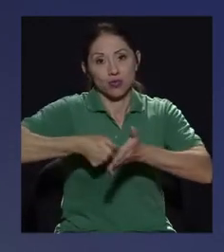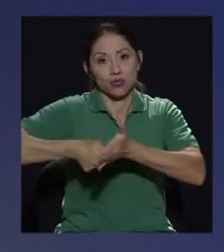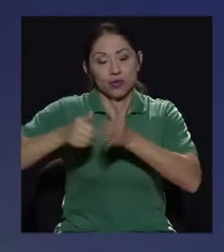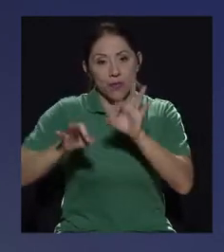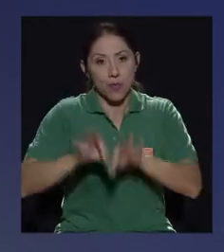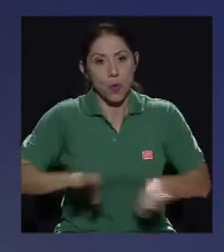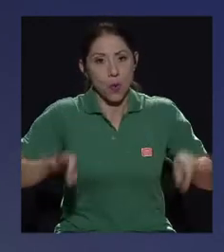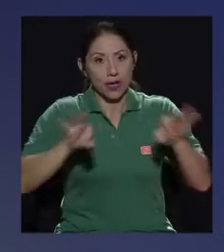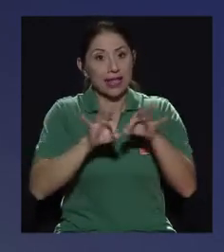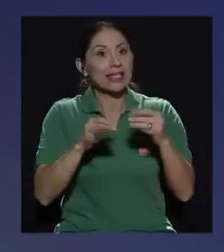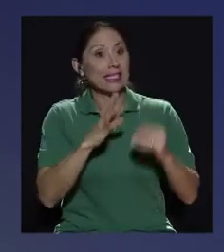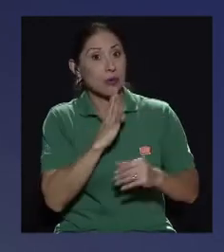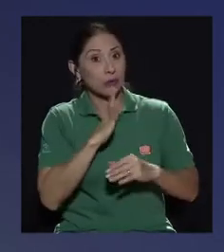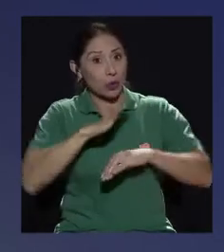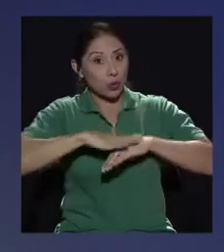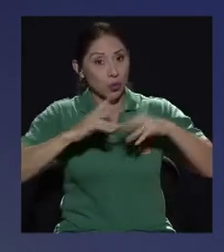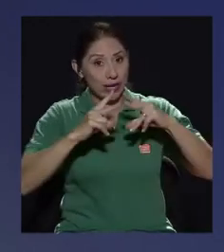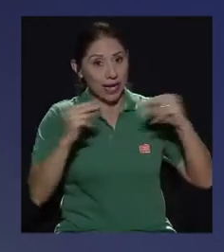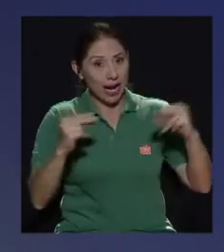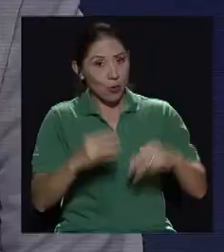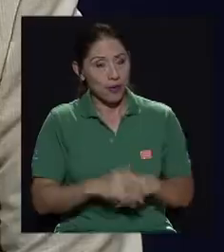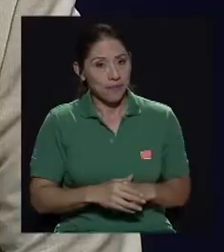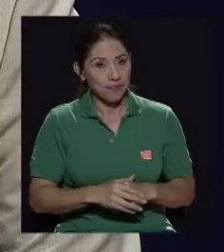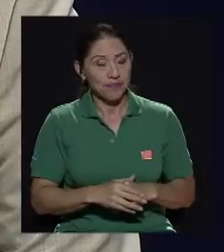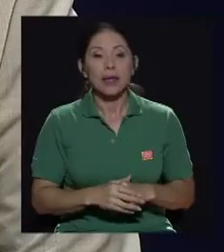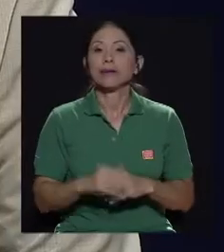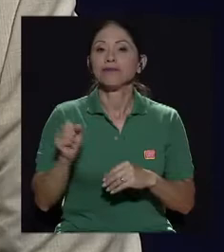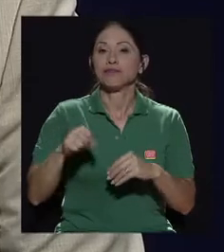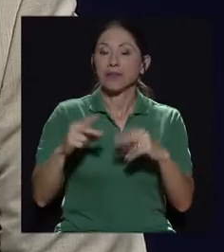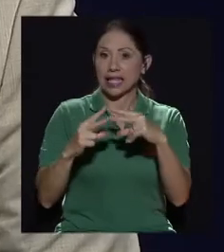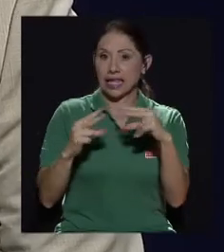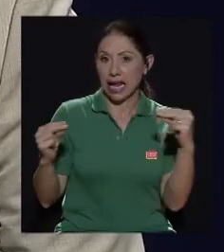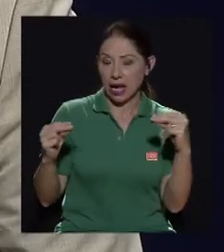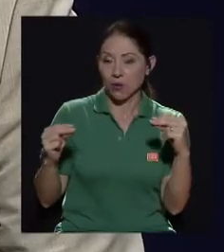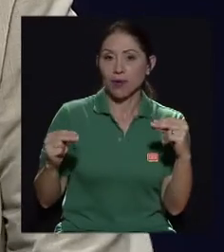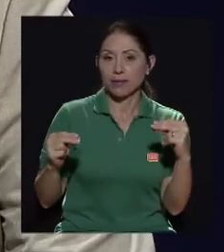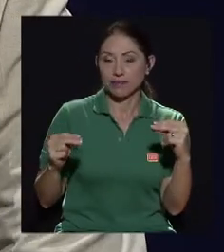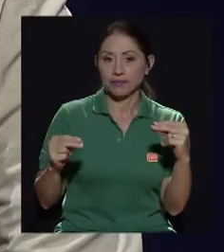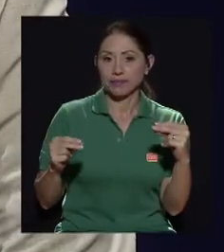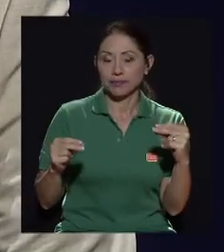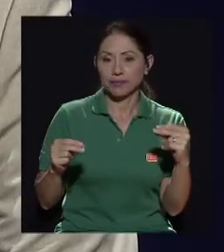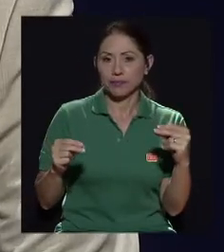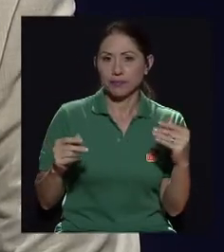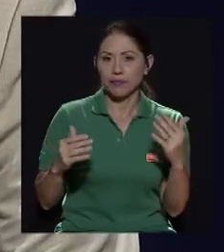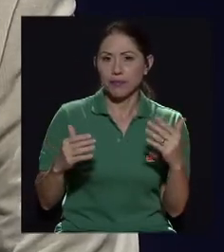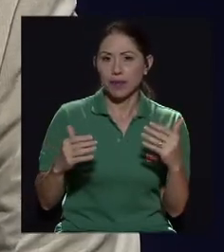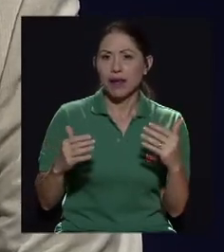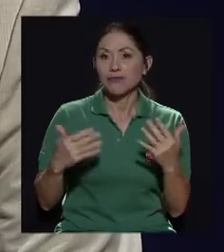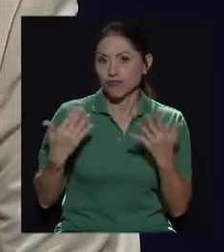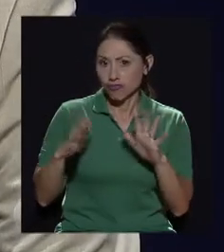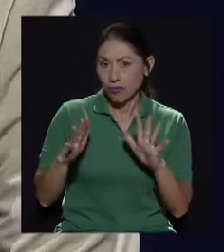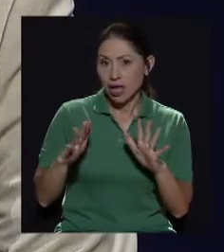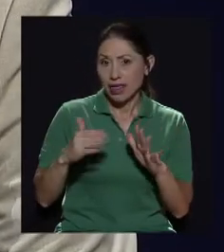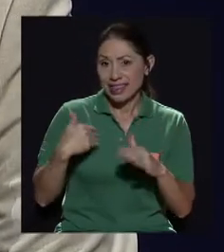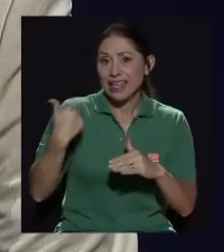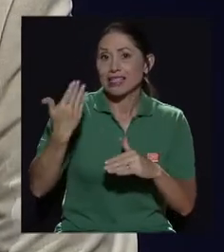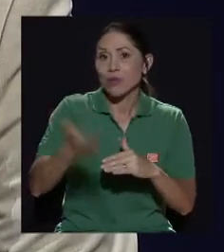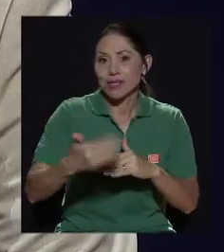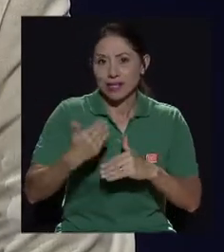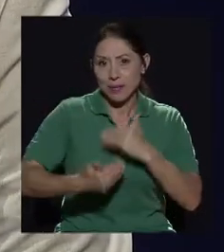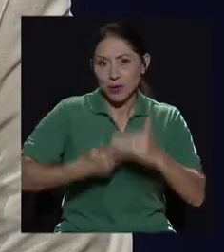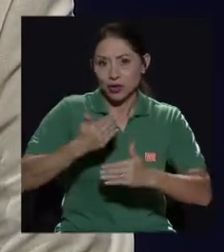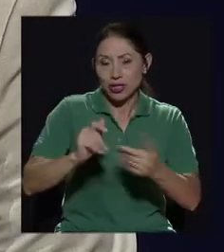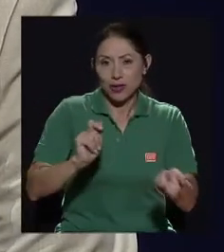estamos en nicaragua bueno y nicaragua este después de este proceso que te digo de